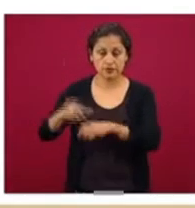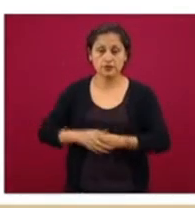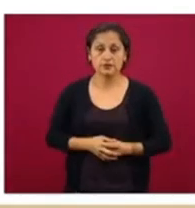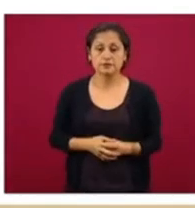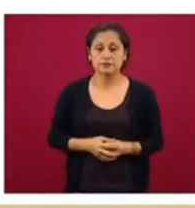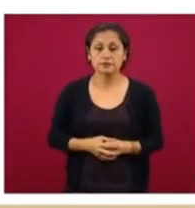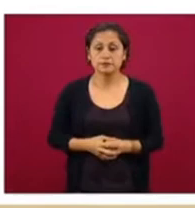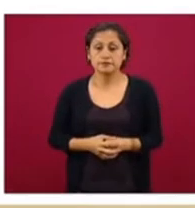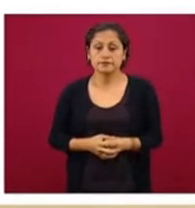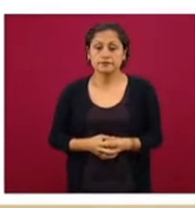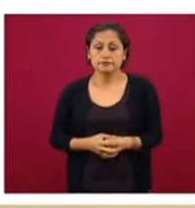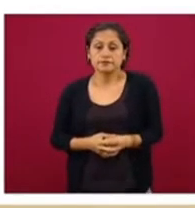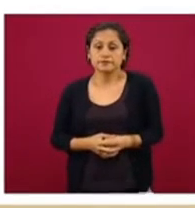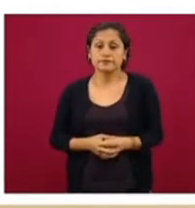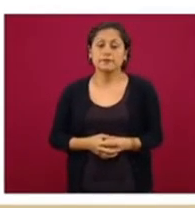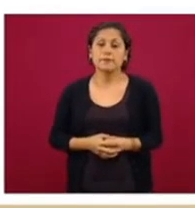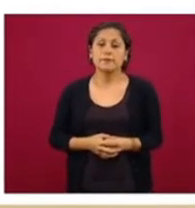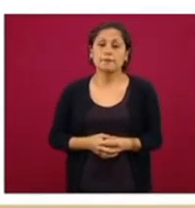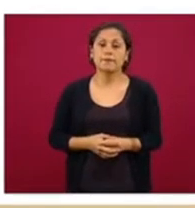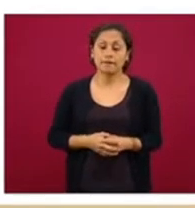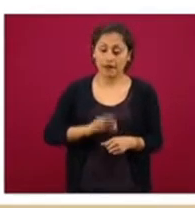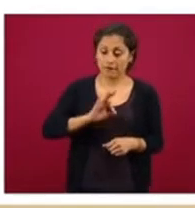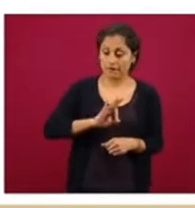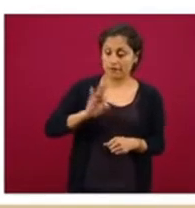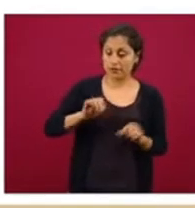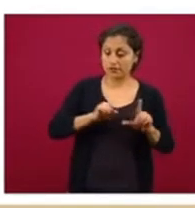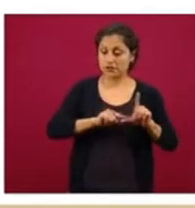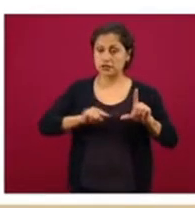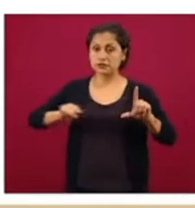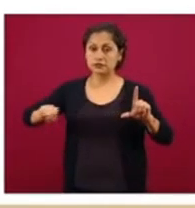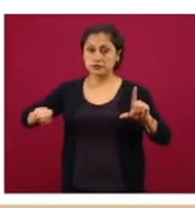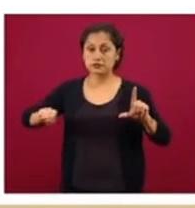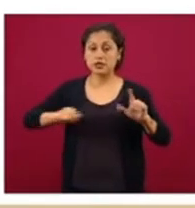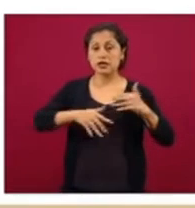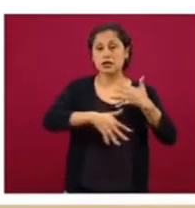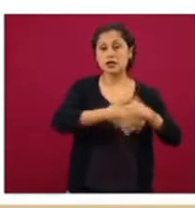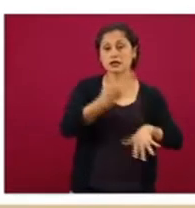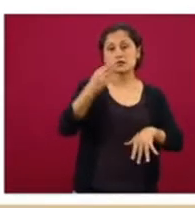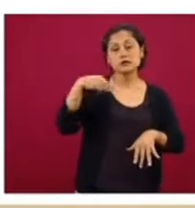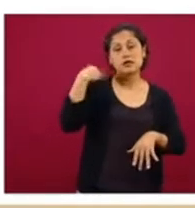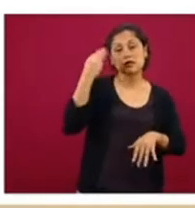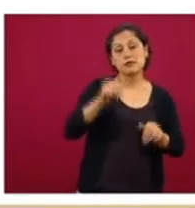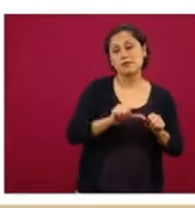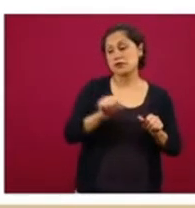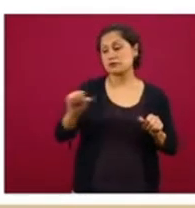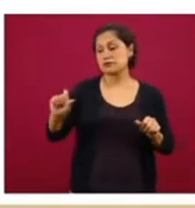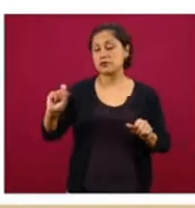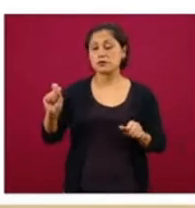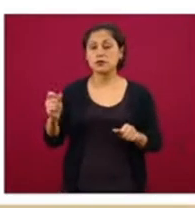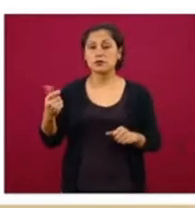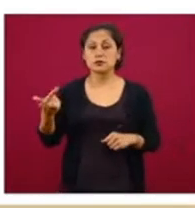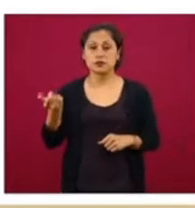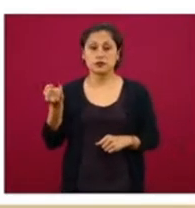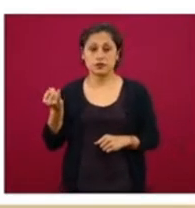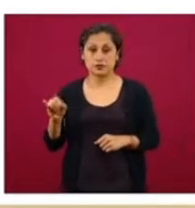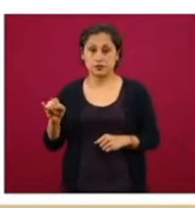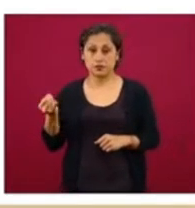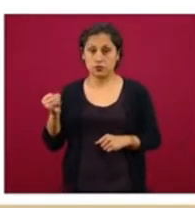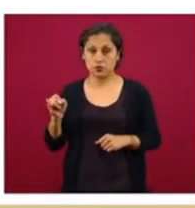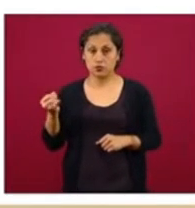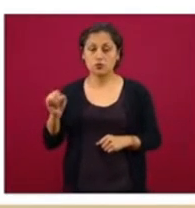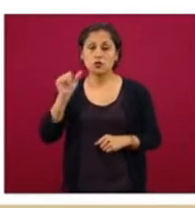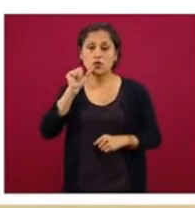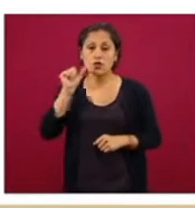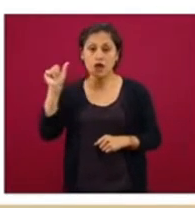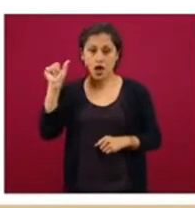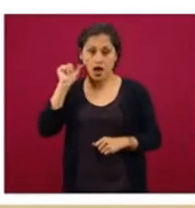gráfica. Tiempo, fechas, empieza el 15 de marzo, termina el 27 de junio, es el corte de